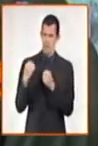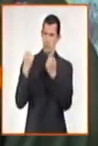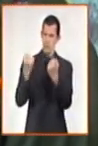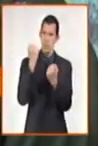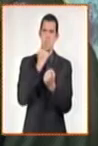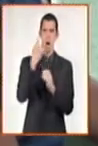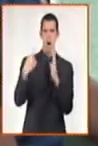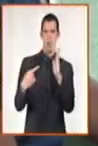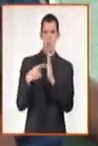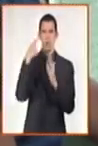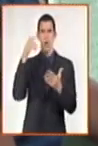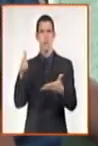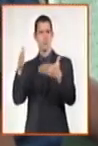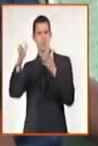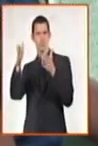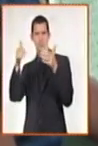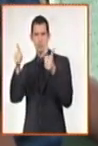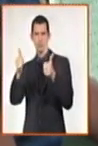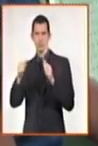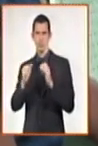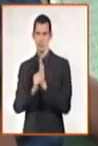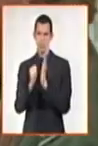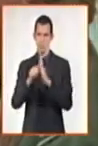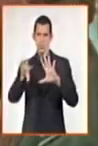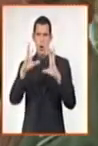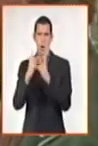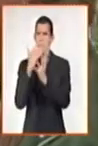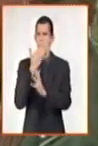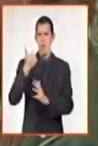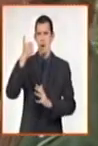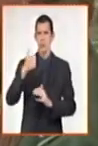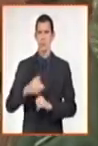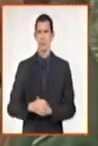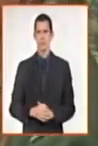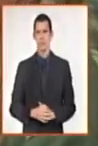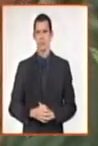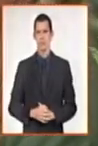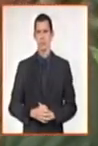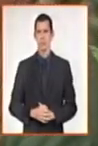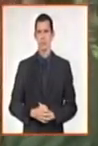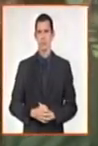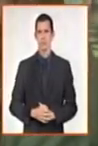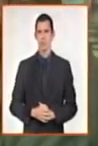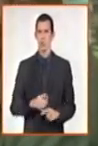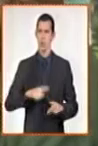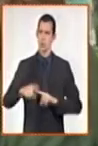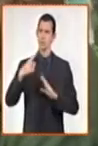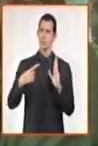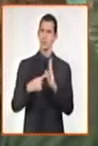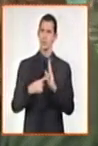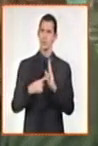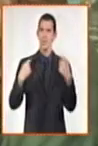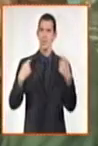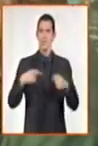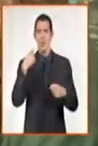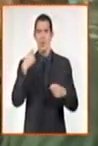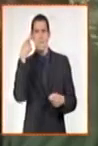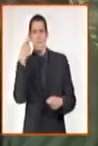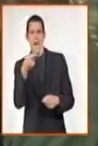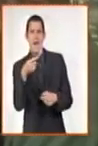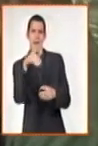fuerte, más seguro. Miguel Díaz-Canel llamó también a potenciar el desarrollo local y a trabajar para que la comunidad